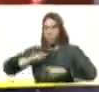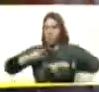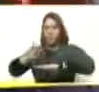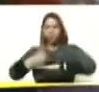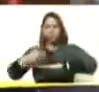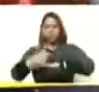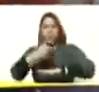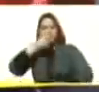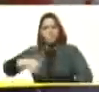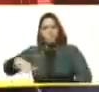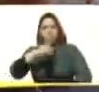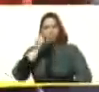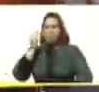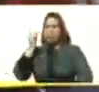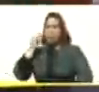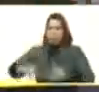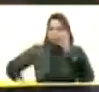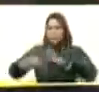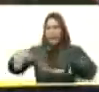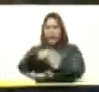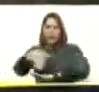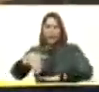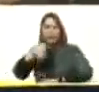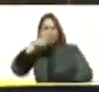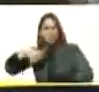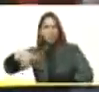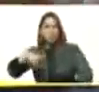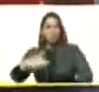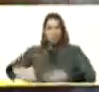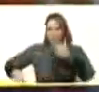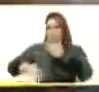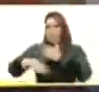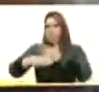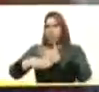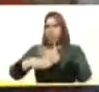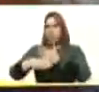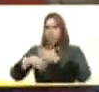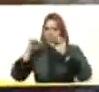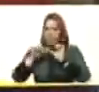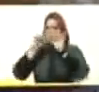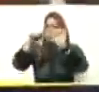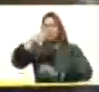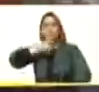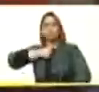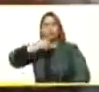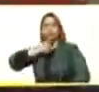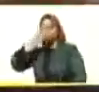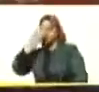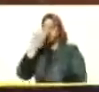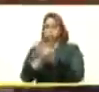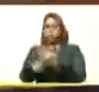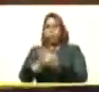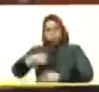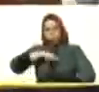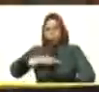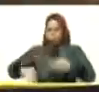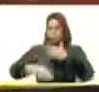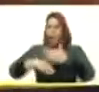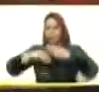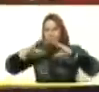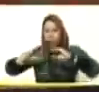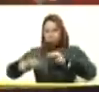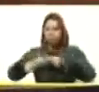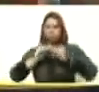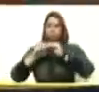un pueblo que sale a la calle, un pueblo que va a seguir resistiendo, pero que vamos a ir renovando